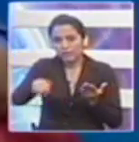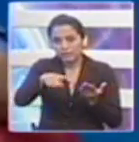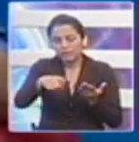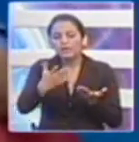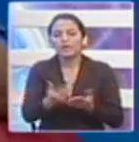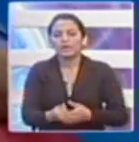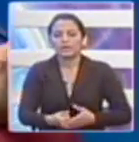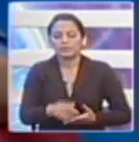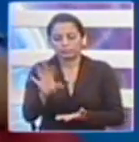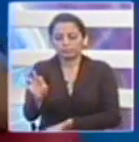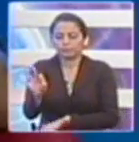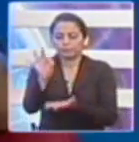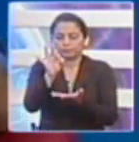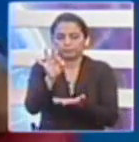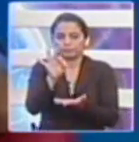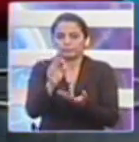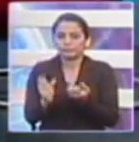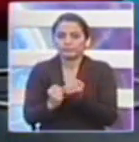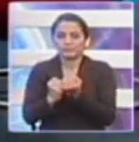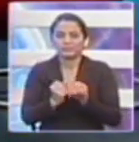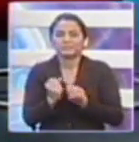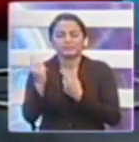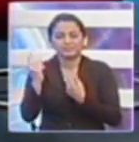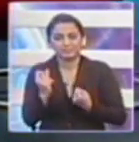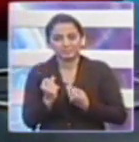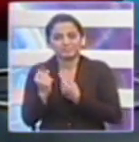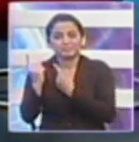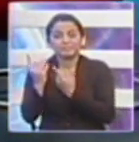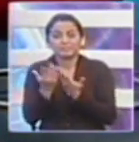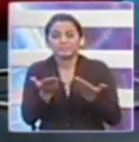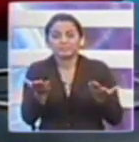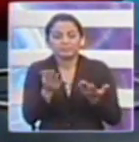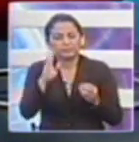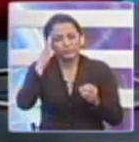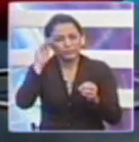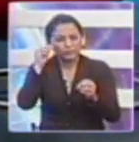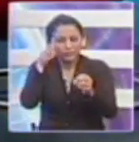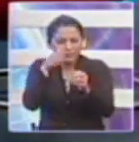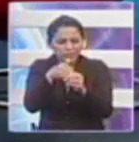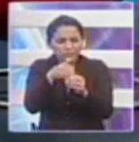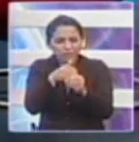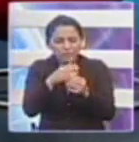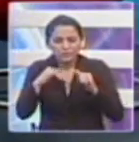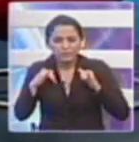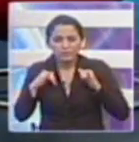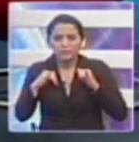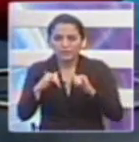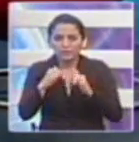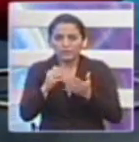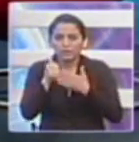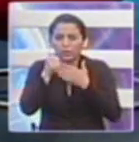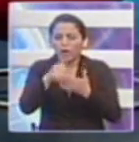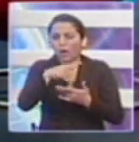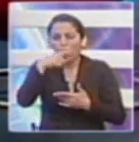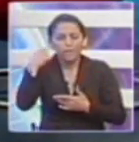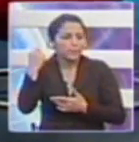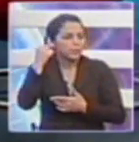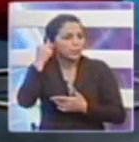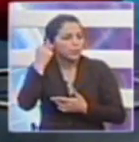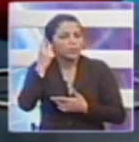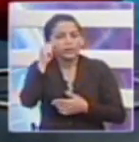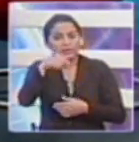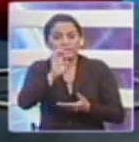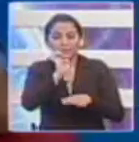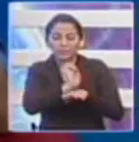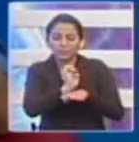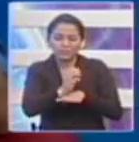captar gente adectos para Alianza País. El objetivo es atender a pie de calle aquellos hermanos, hombres y mujeres que un día salimos de acá